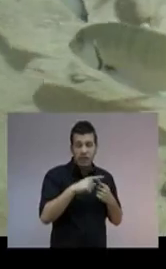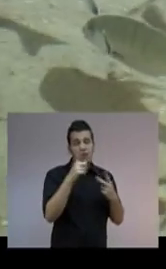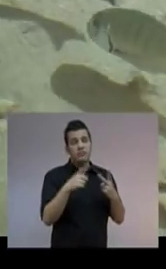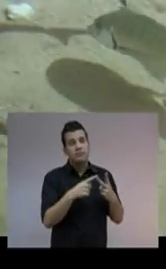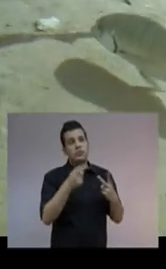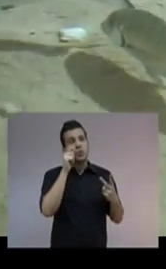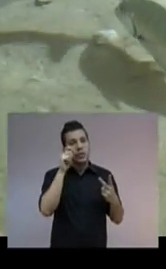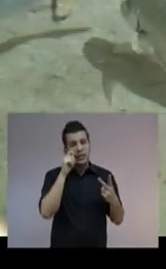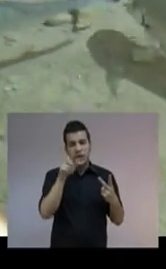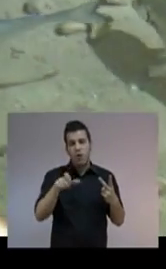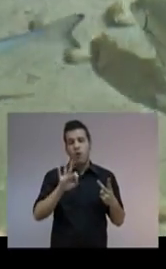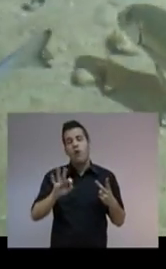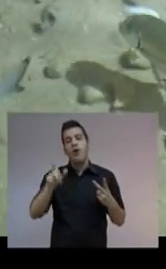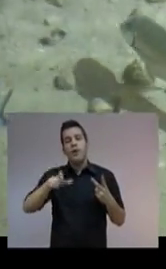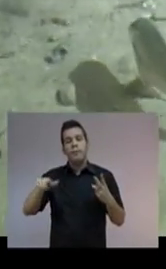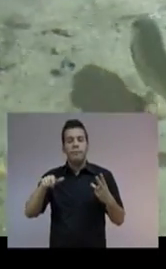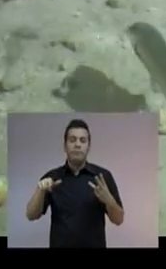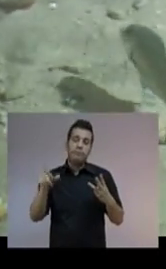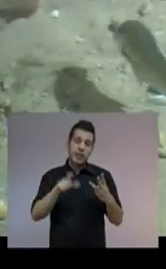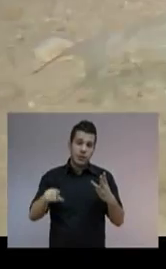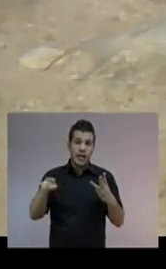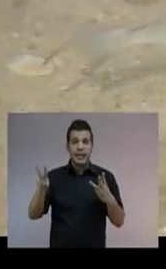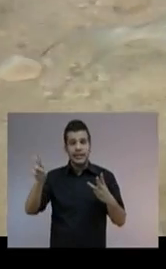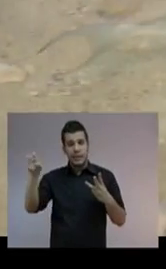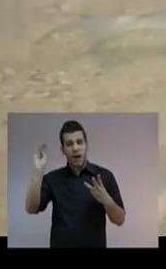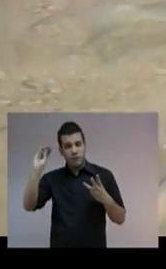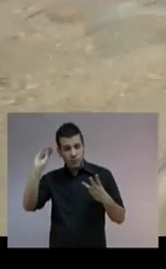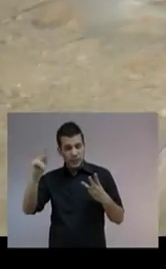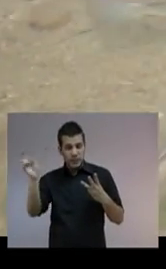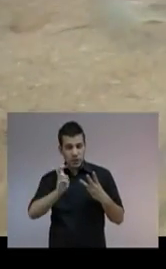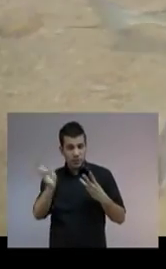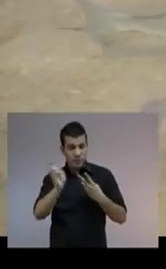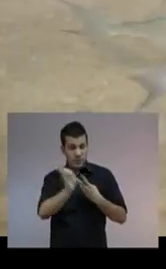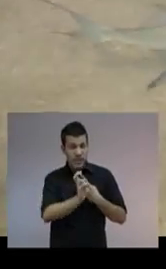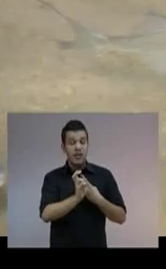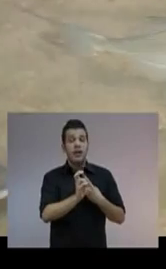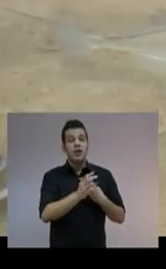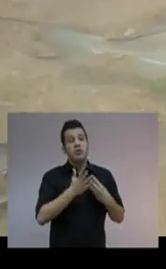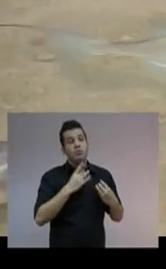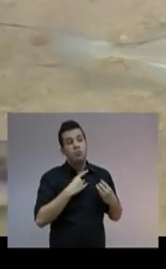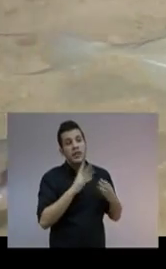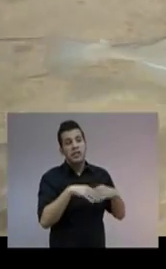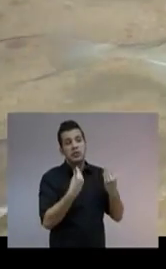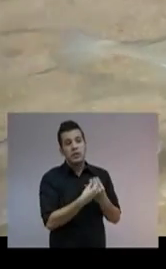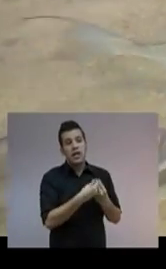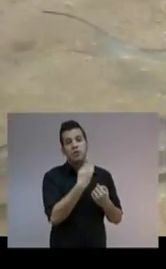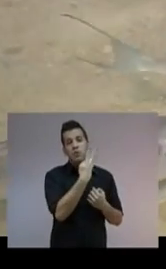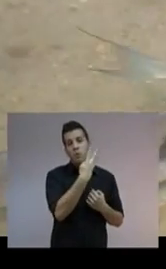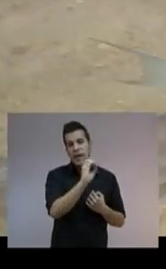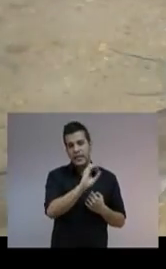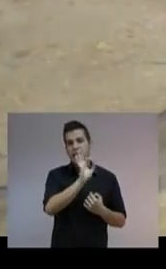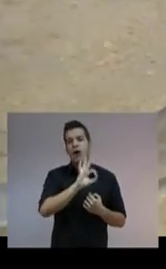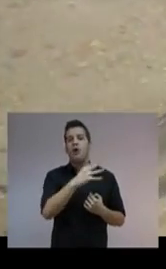las personas que vienen a través del programa educativo que tenemos en el acuario, pues quizá pasan por las instalaciones entre 40 y 50.000